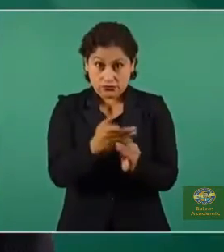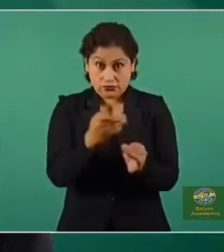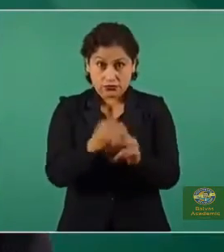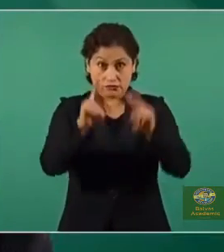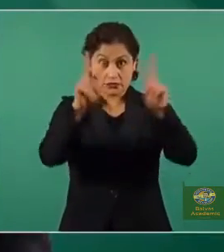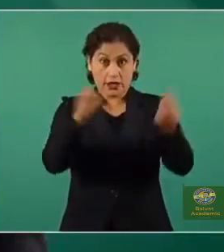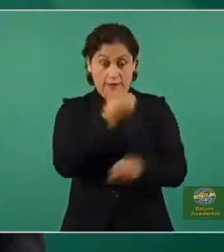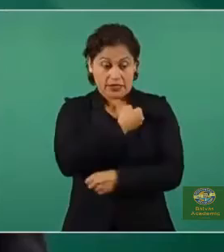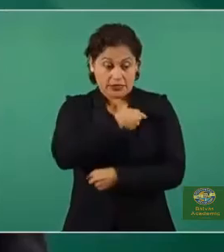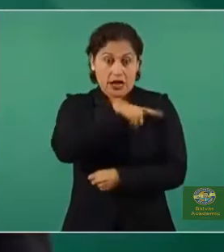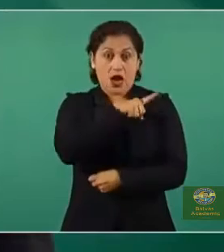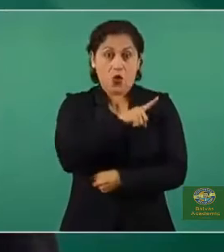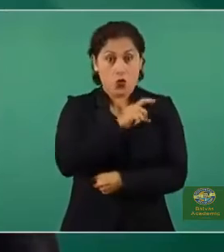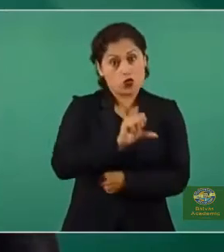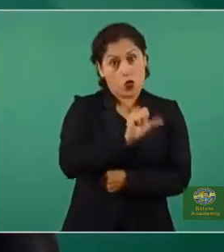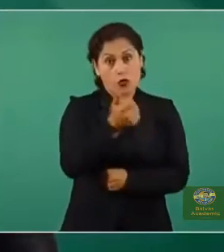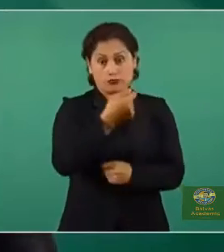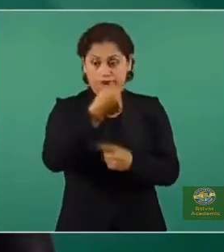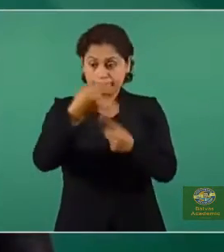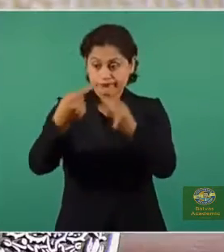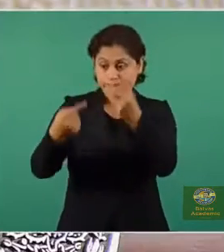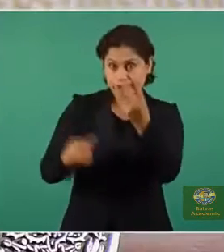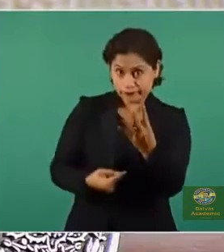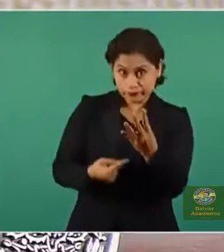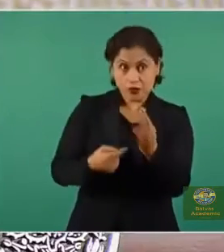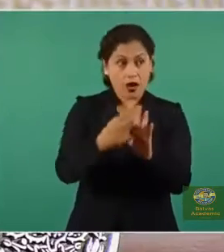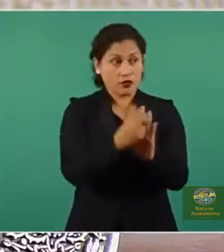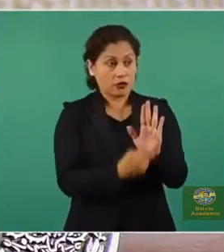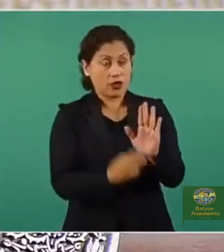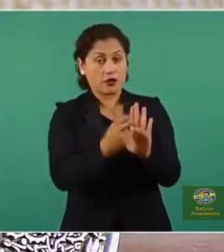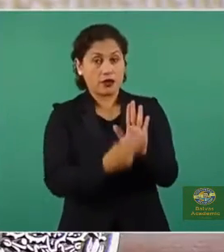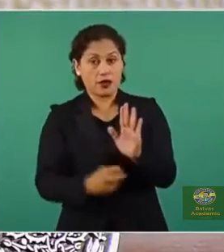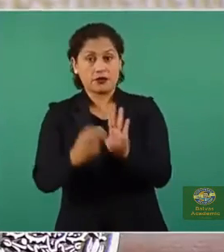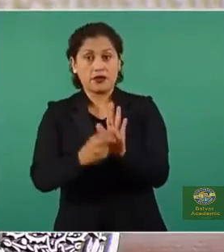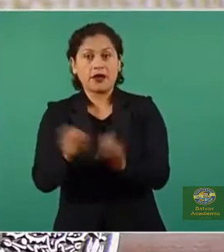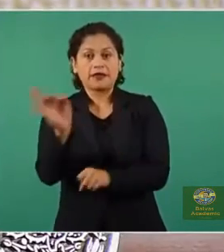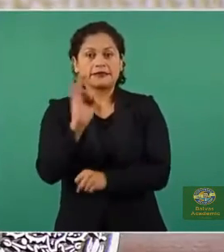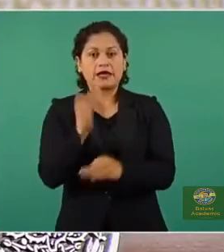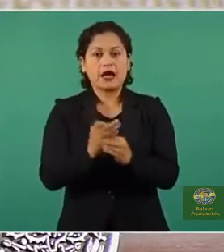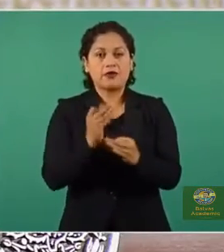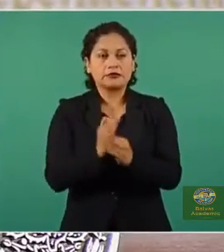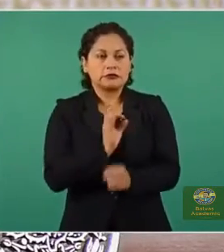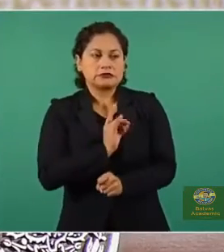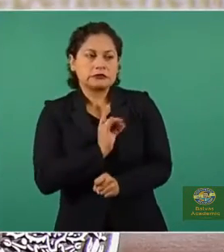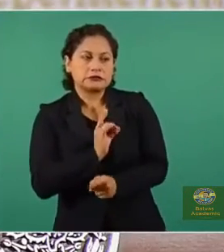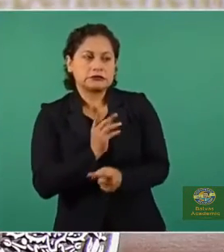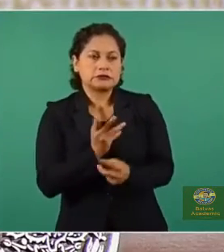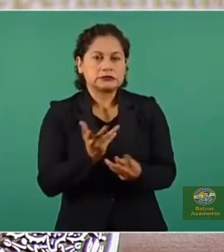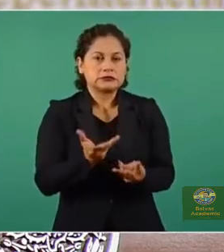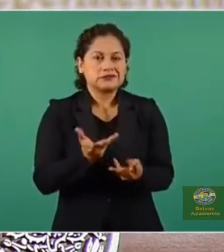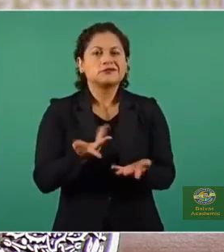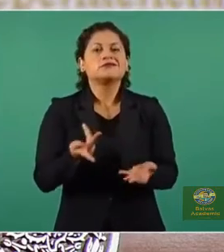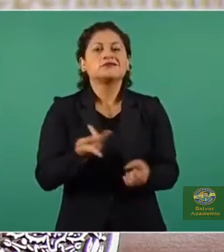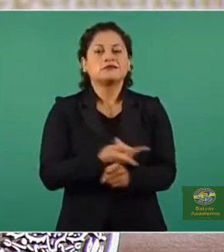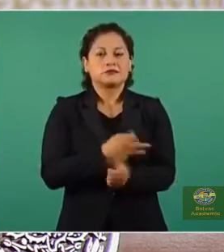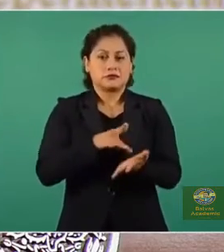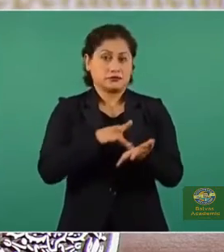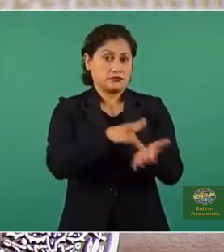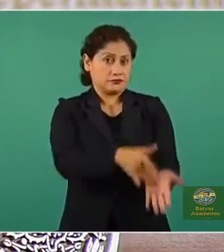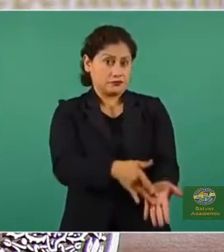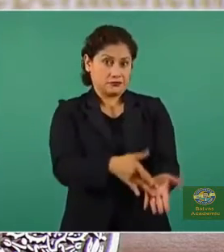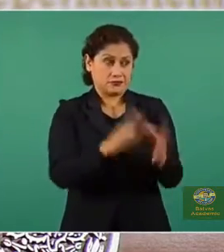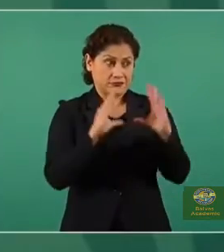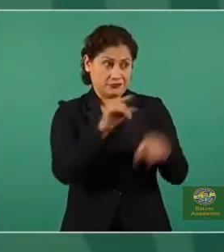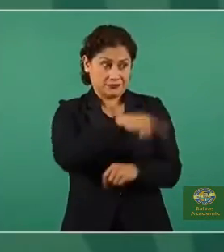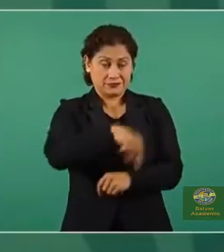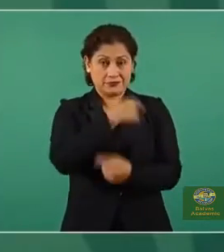salud, obviamente no estamos apoyando a nuestra formación de nuestros pequeños. Entonces, yo creo que esto de la carta, yo